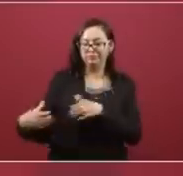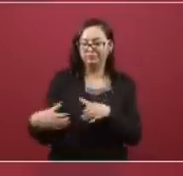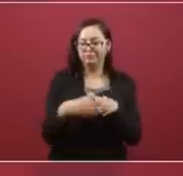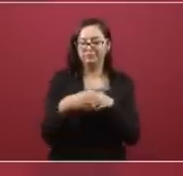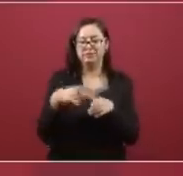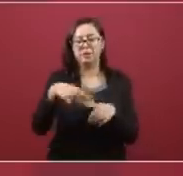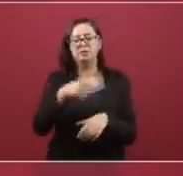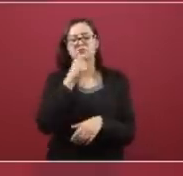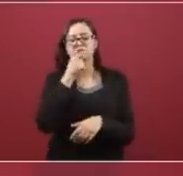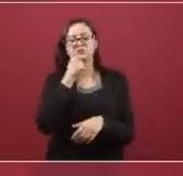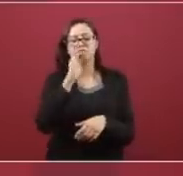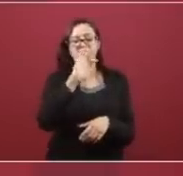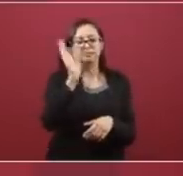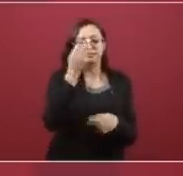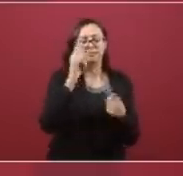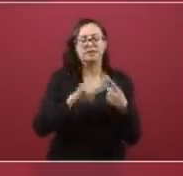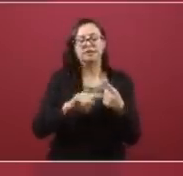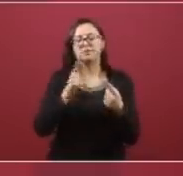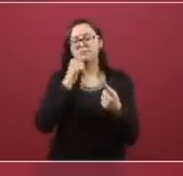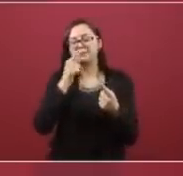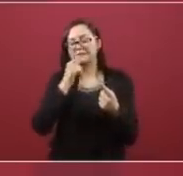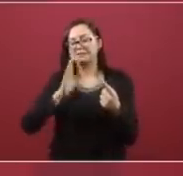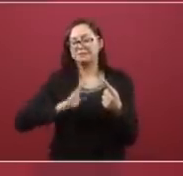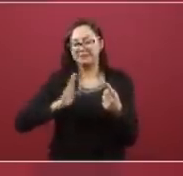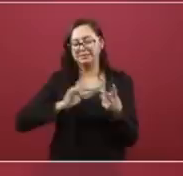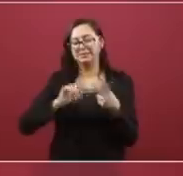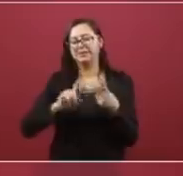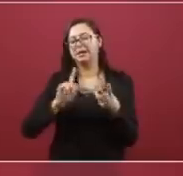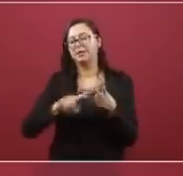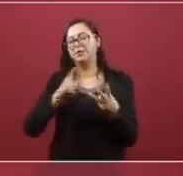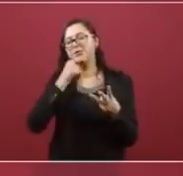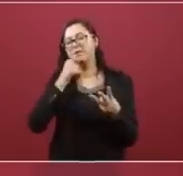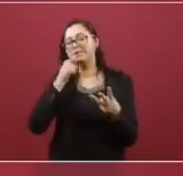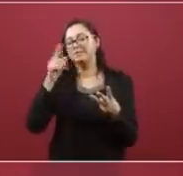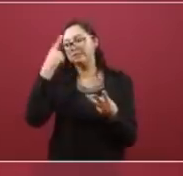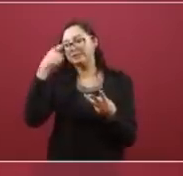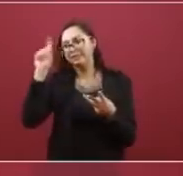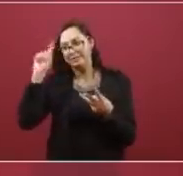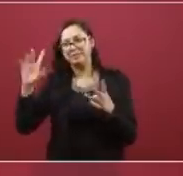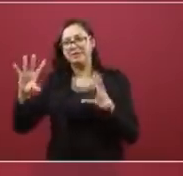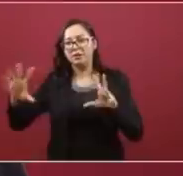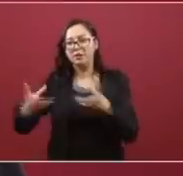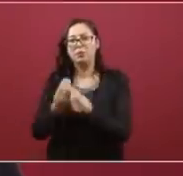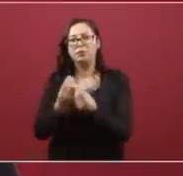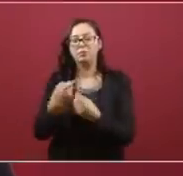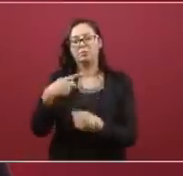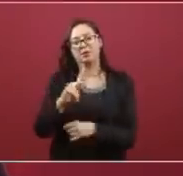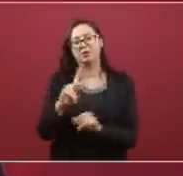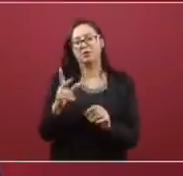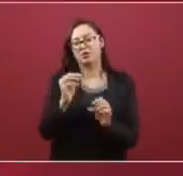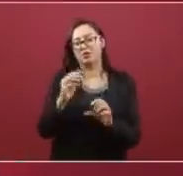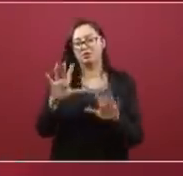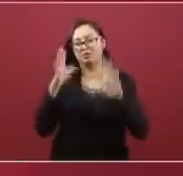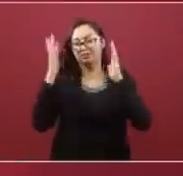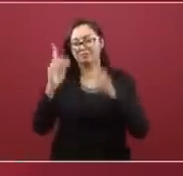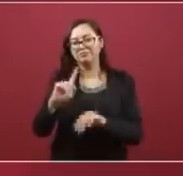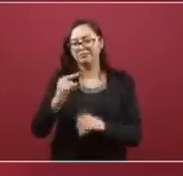militar, con la policía naval, con la policía federal, de todas maneras esto lleva eh algún tiempo,